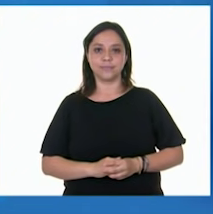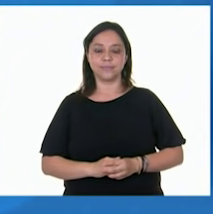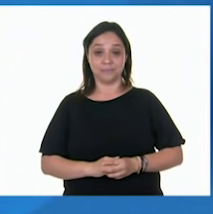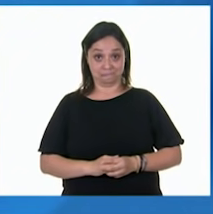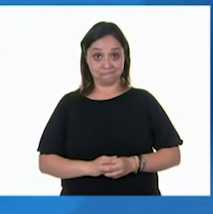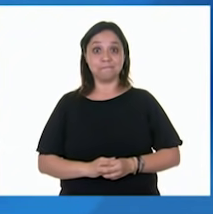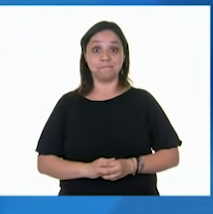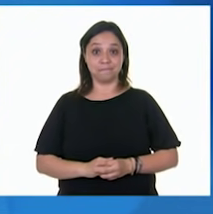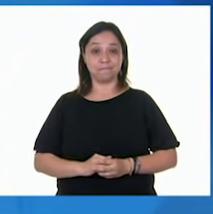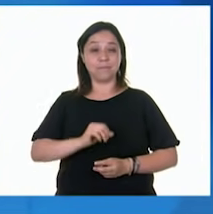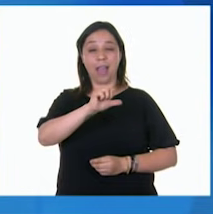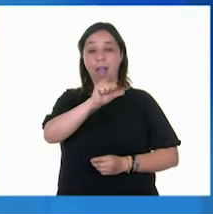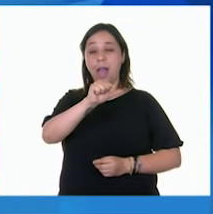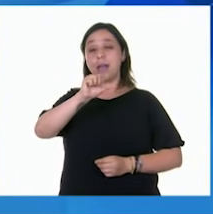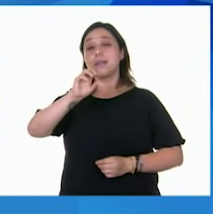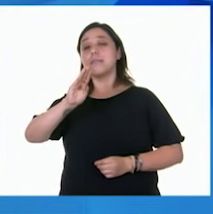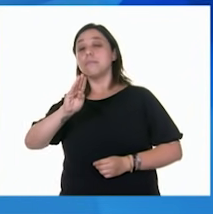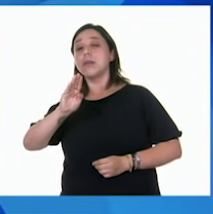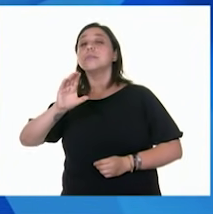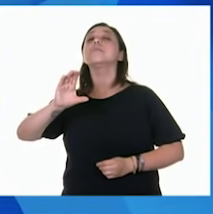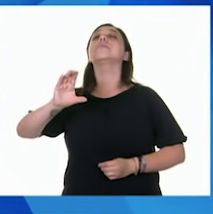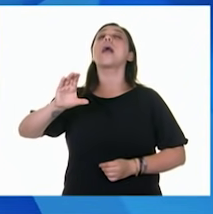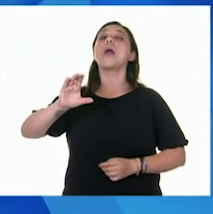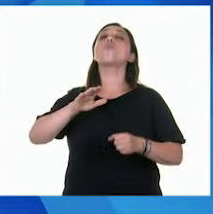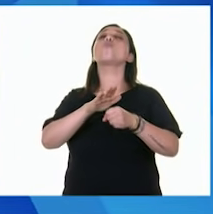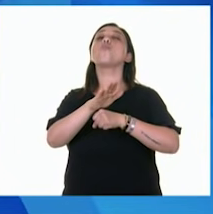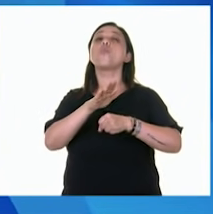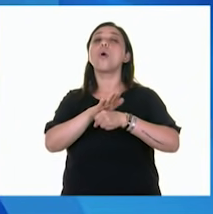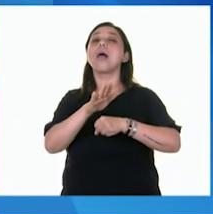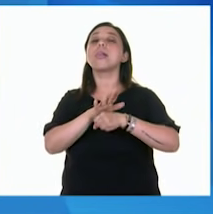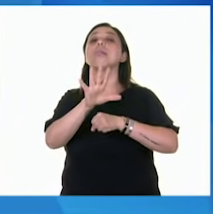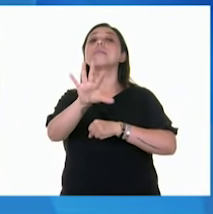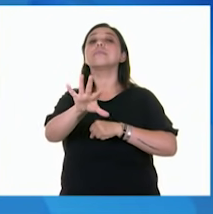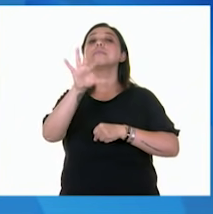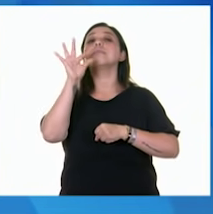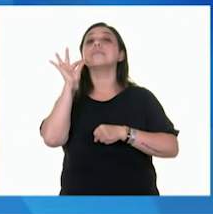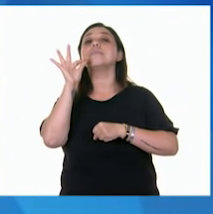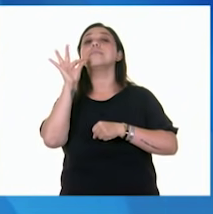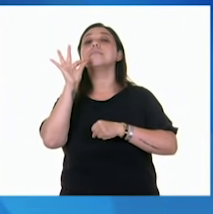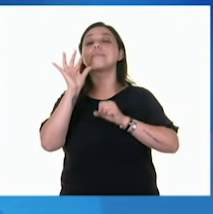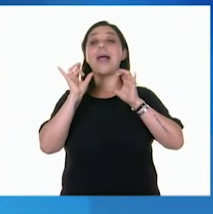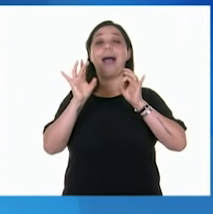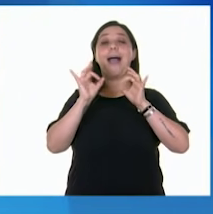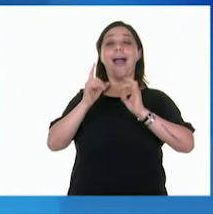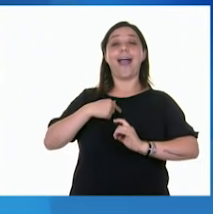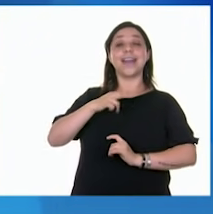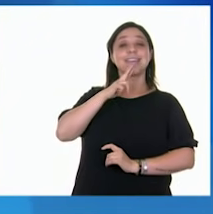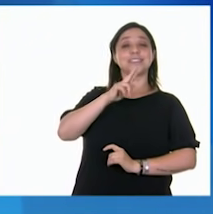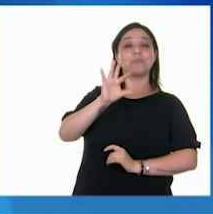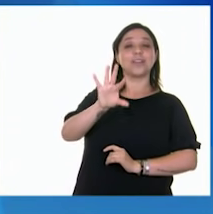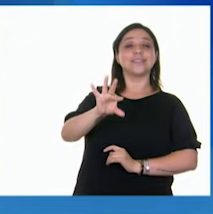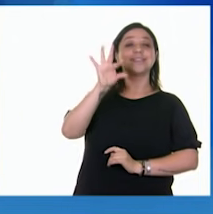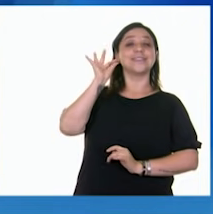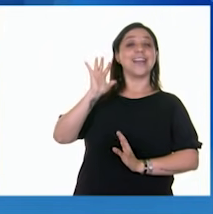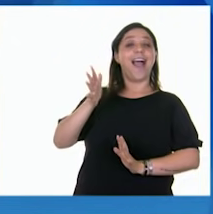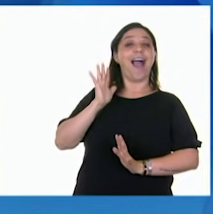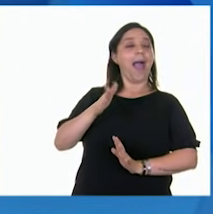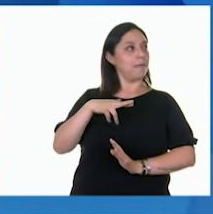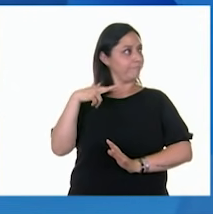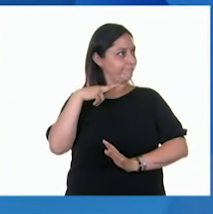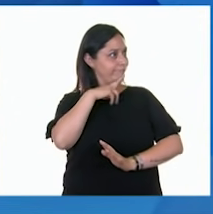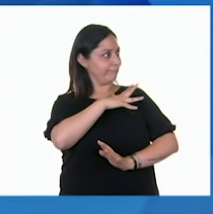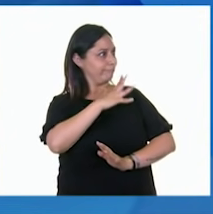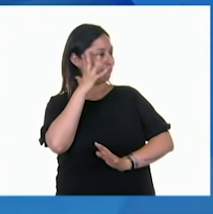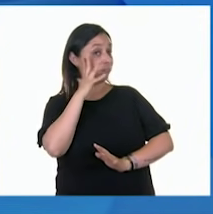Ajá. A, B, o C. ¿Ustedes cuál eligen? Yo ya tengo mi respuesta. ¿Ya? ¿Tan rápido? Sí. ¿Ustedes